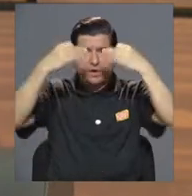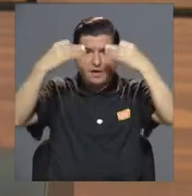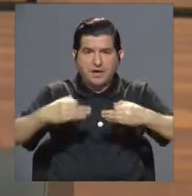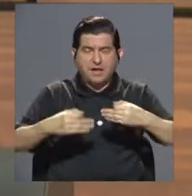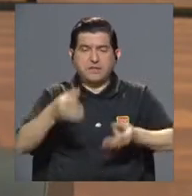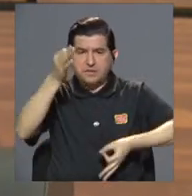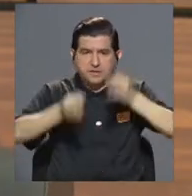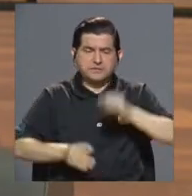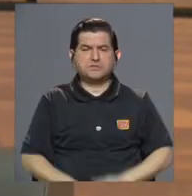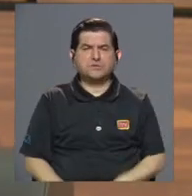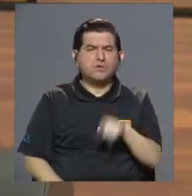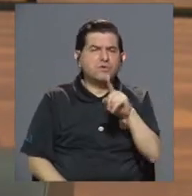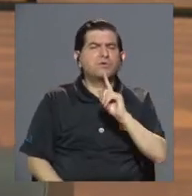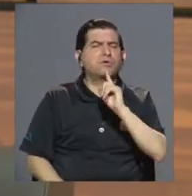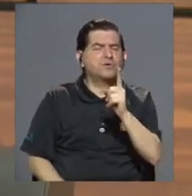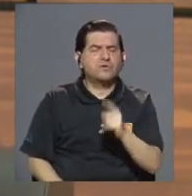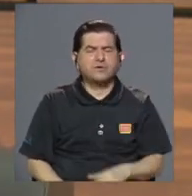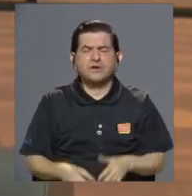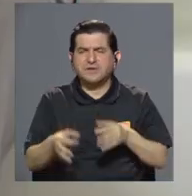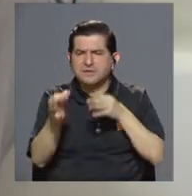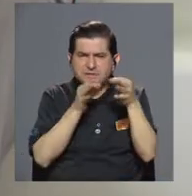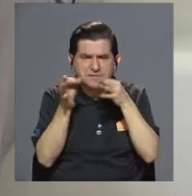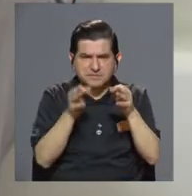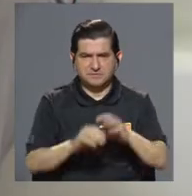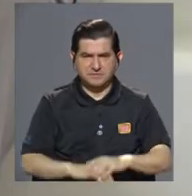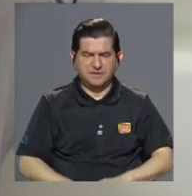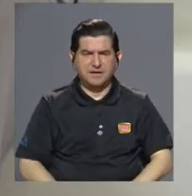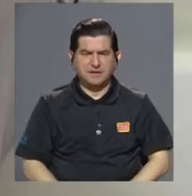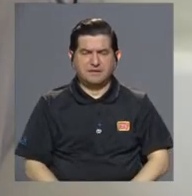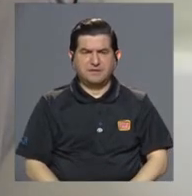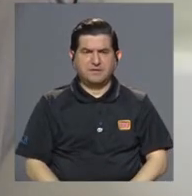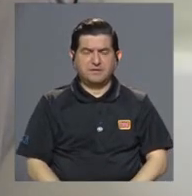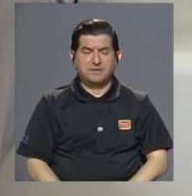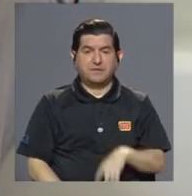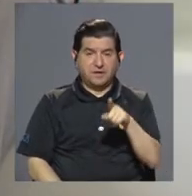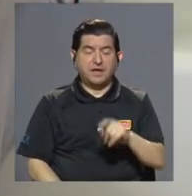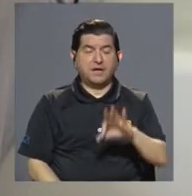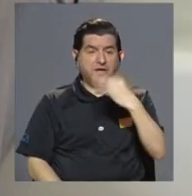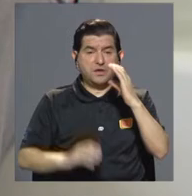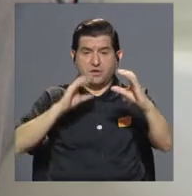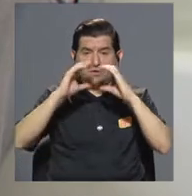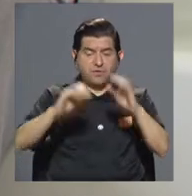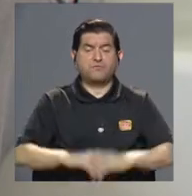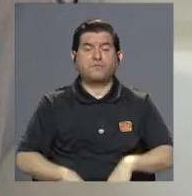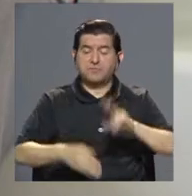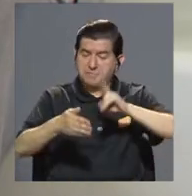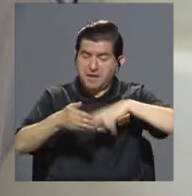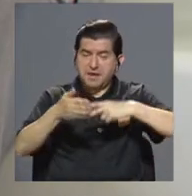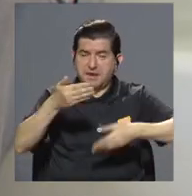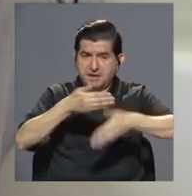completamente, pero con todo ese panorama que usted inclusive da declaraciones que fueron tomadas en medios de comunicación, lo leía,